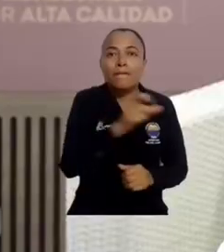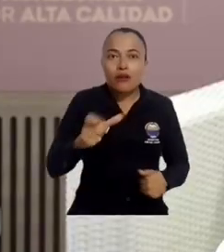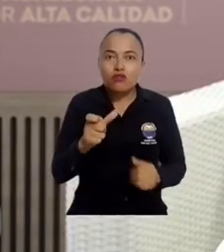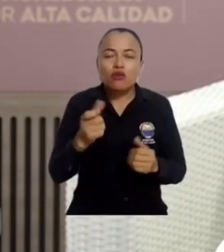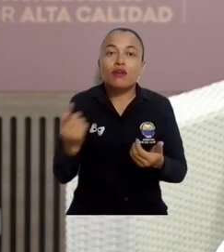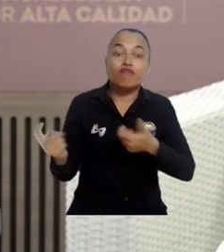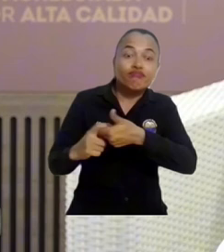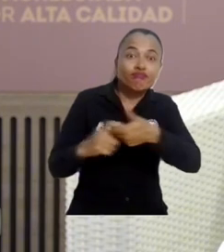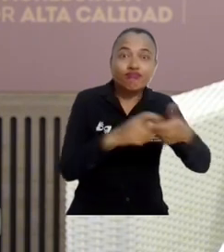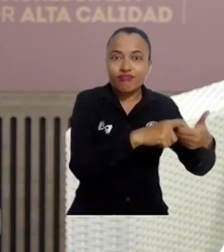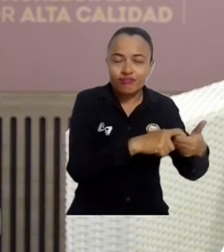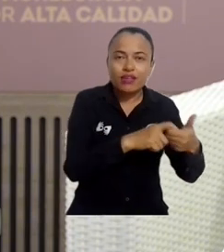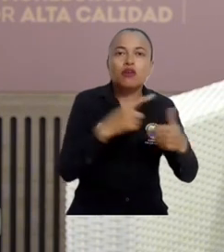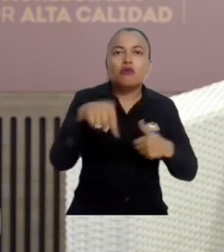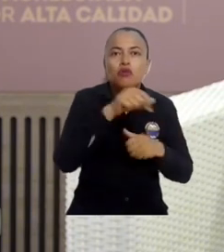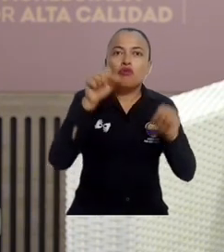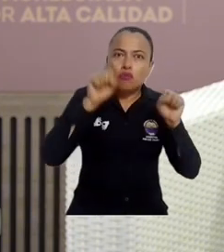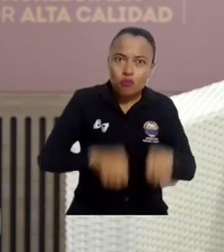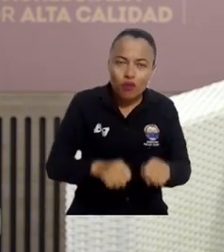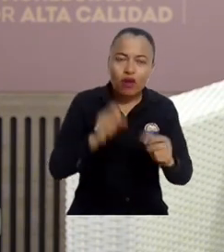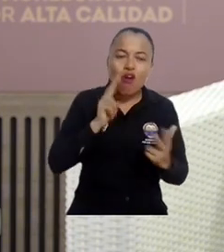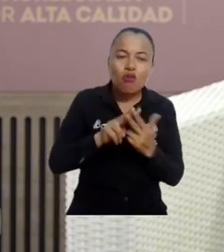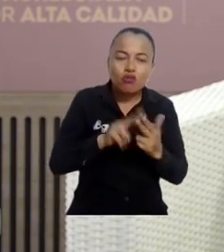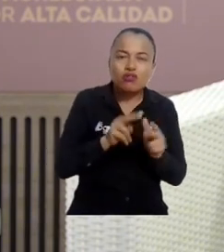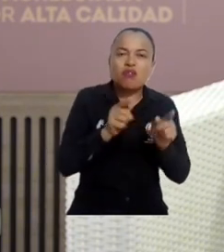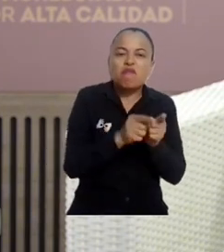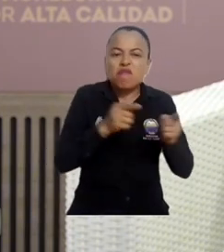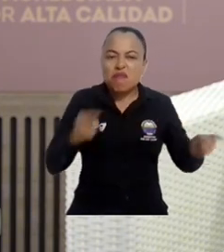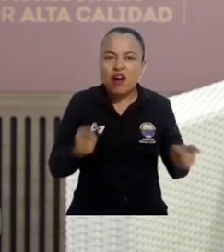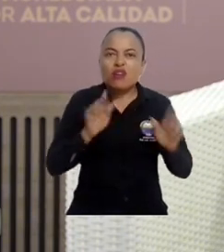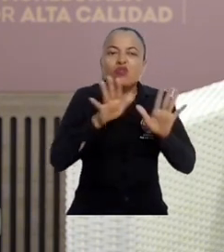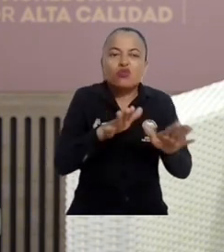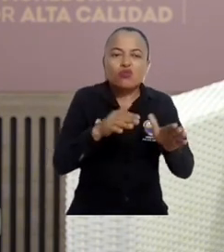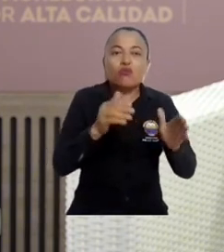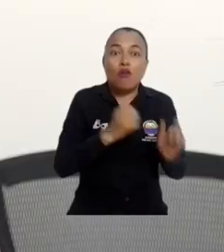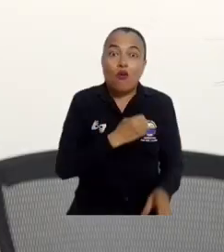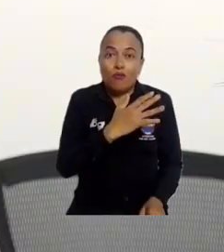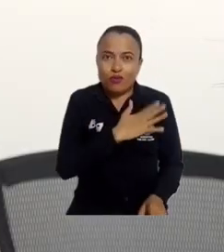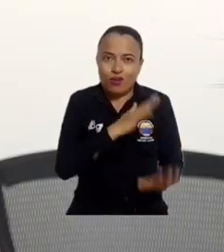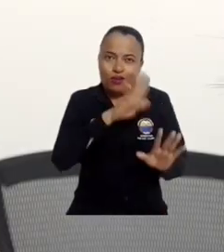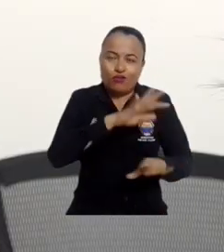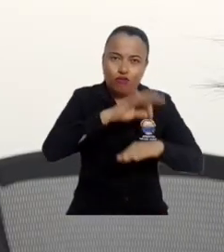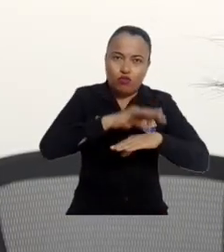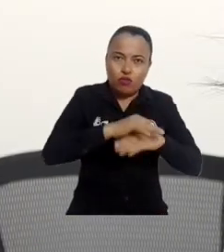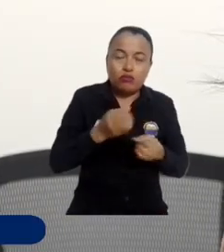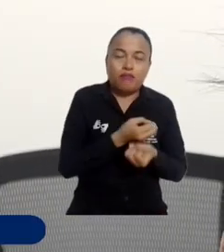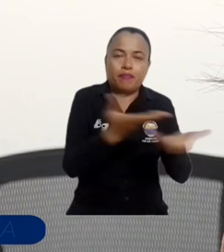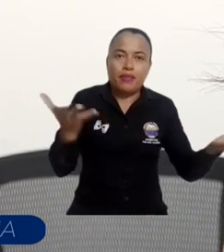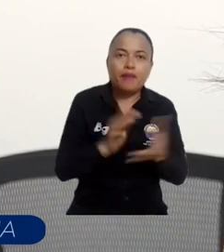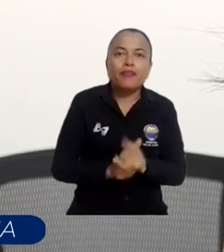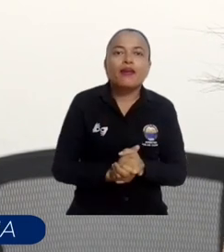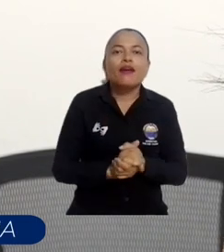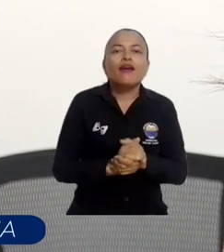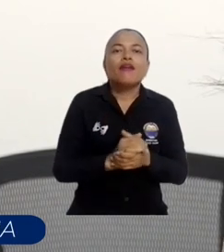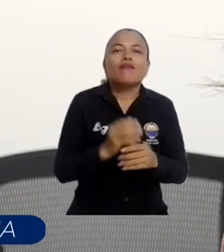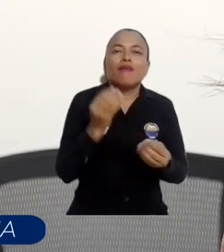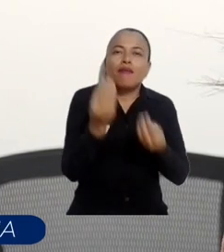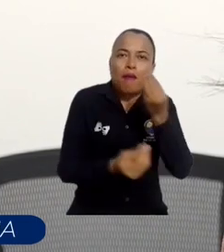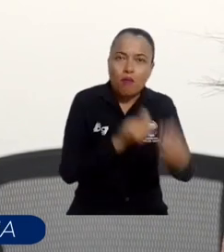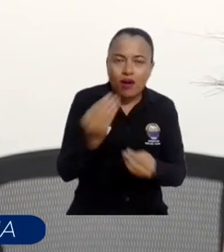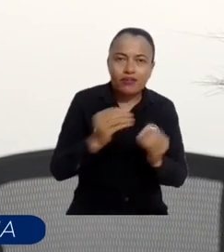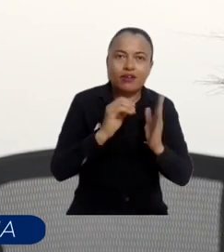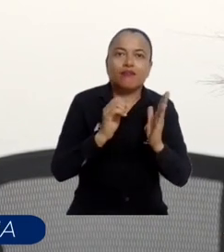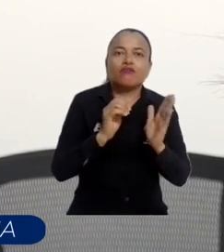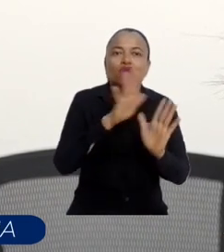Podrán conocer el detalle de las oportunidades que tiene la Fundación a través de su programa de formación. Vamos a desarrollar actividades en la línea de internacionalización